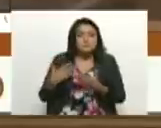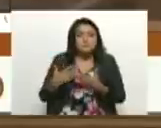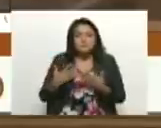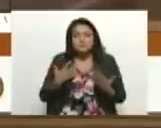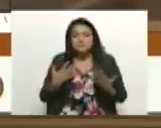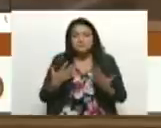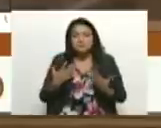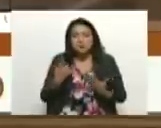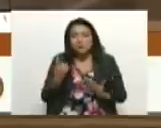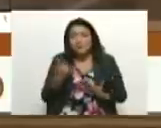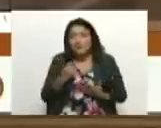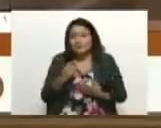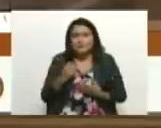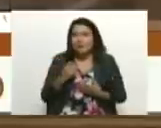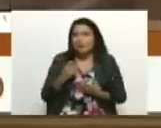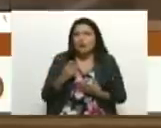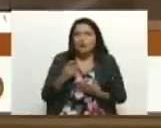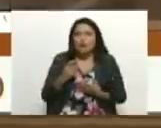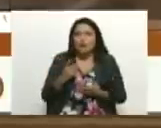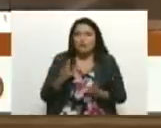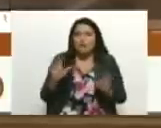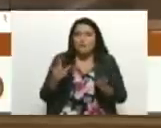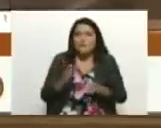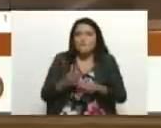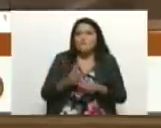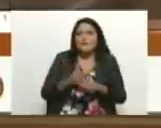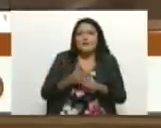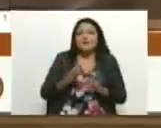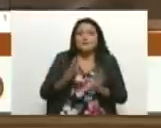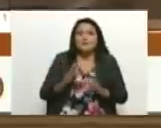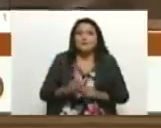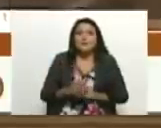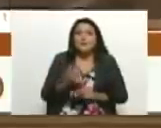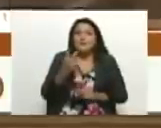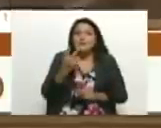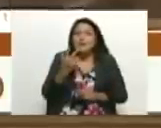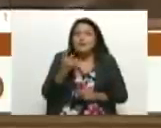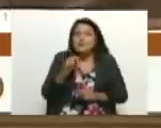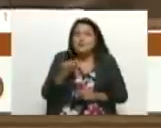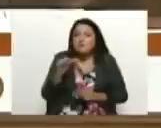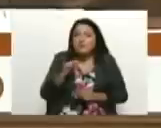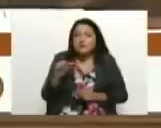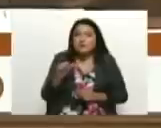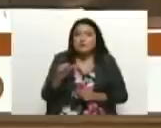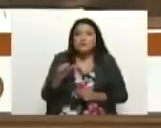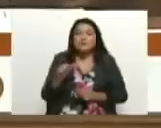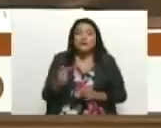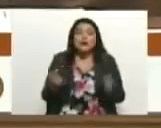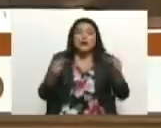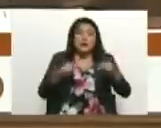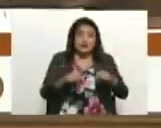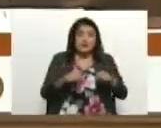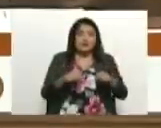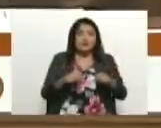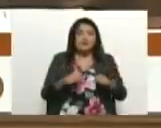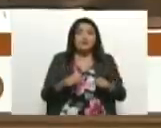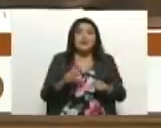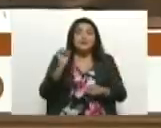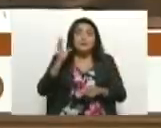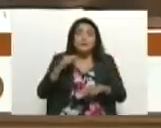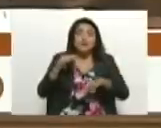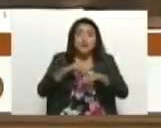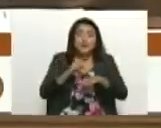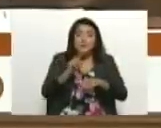siquiera un mes, ya se aprobó por unanimidad en la Asamblea Nacional ese viernes 31 de marzo en